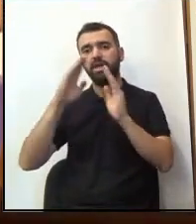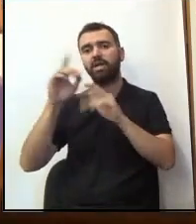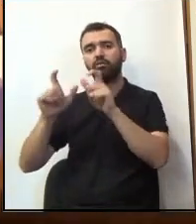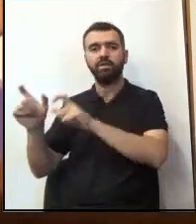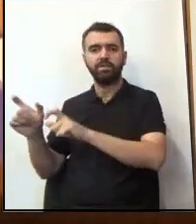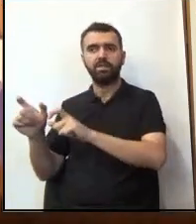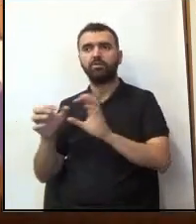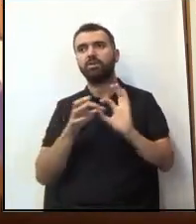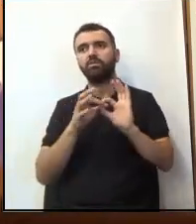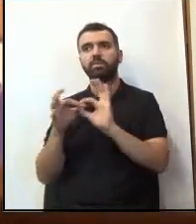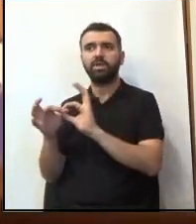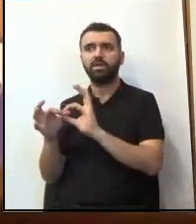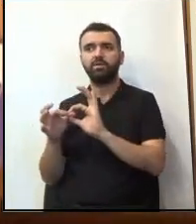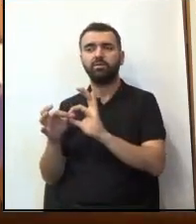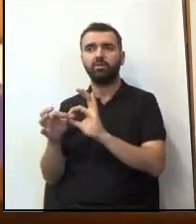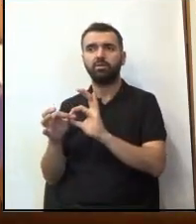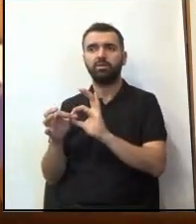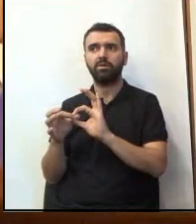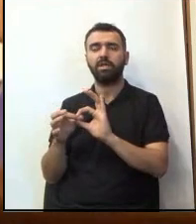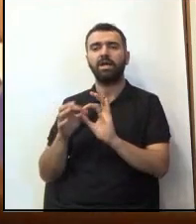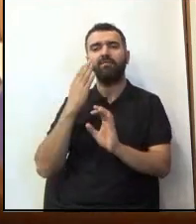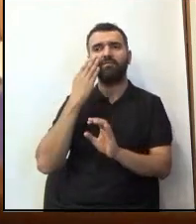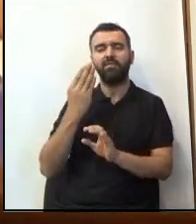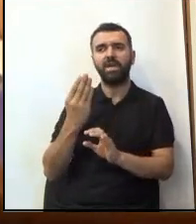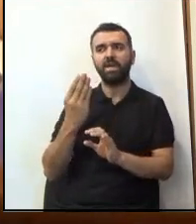de las becas de matrícula.